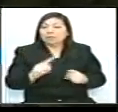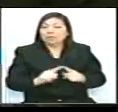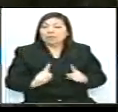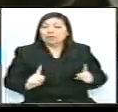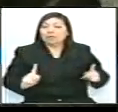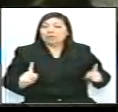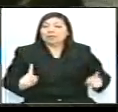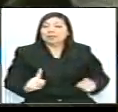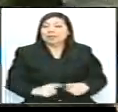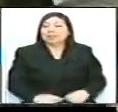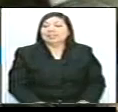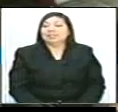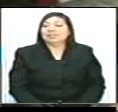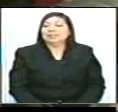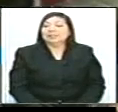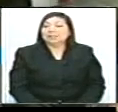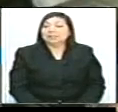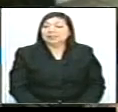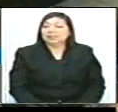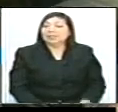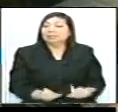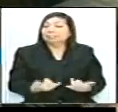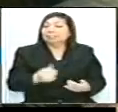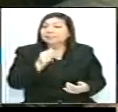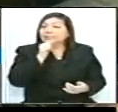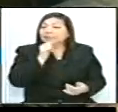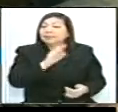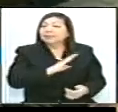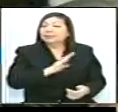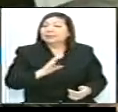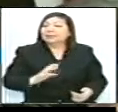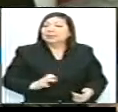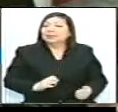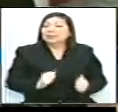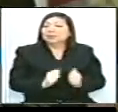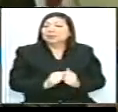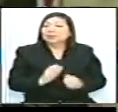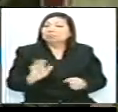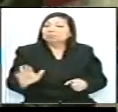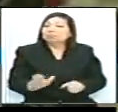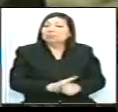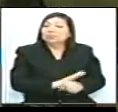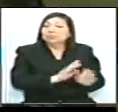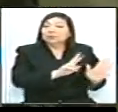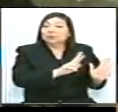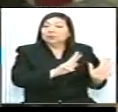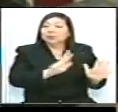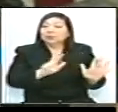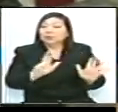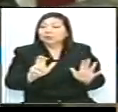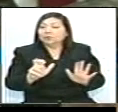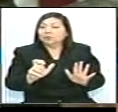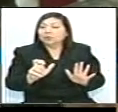hectáreas y reservas del Estado con un total de